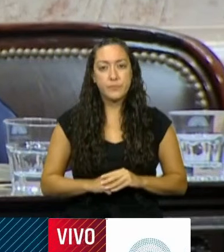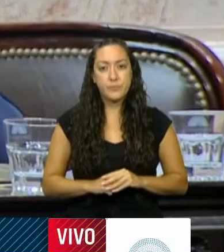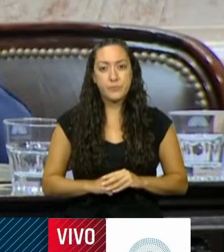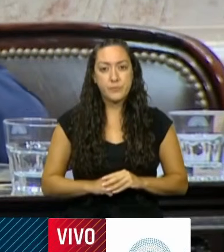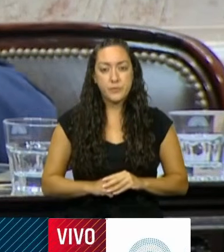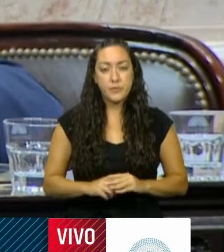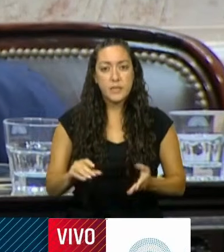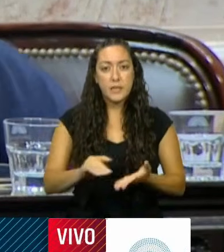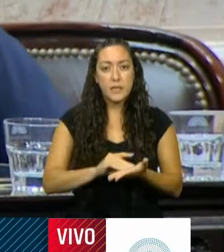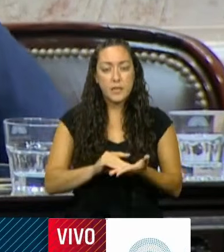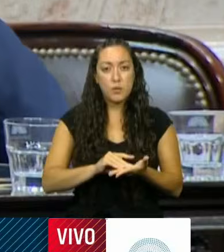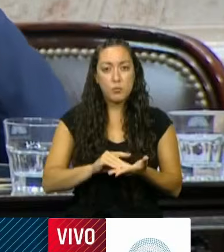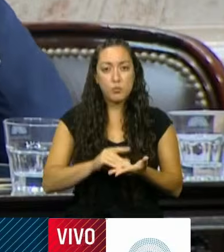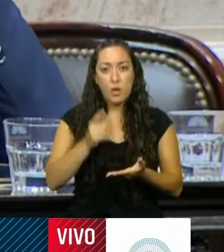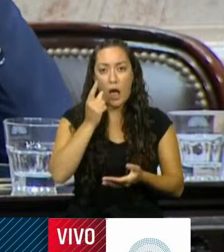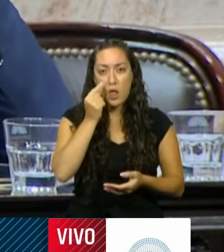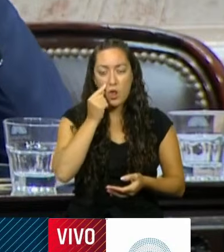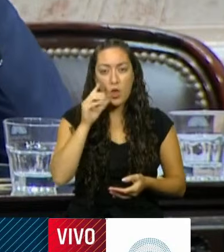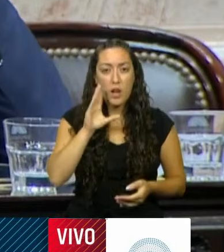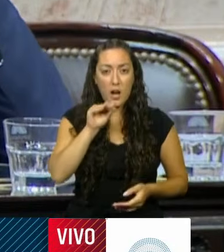Al diputado del Caño,